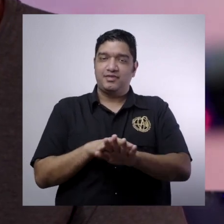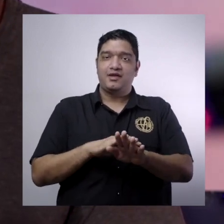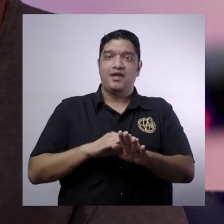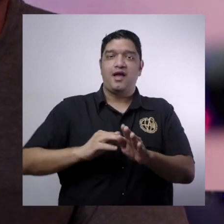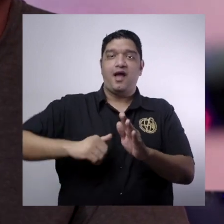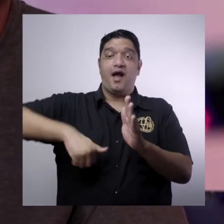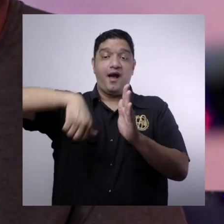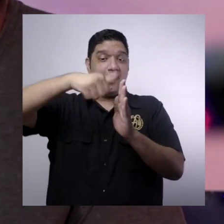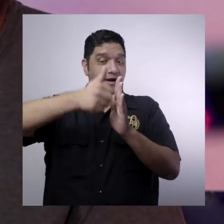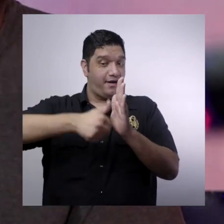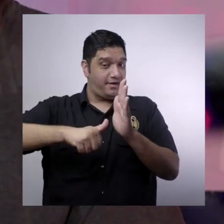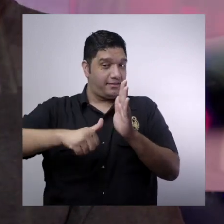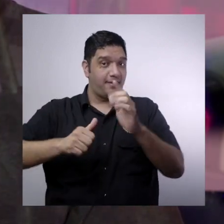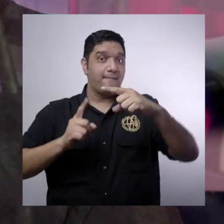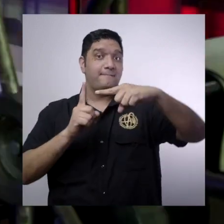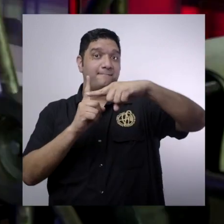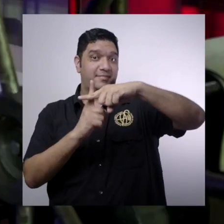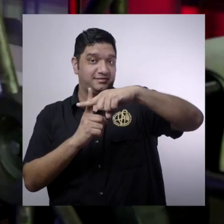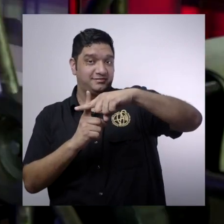y arquitectura.